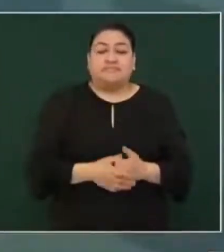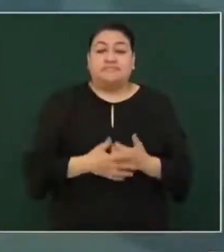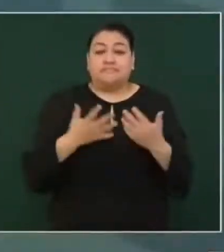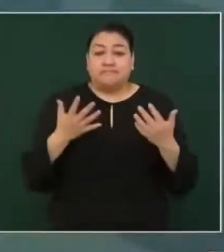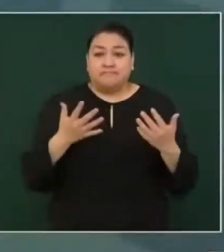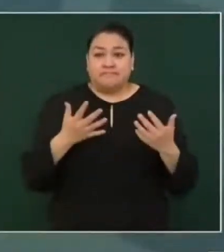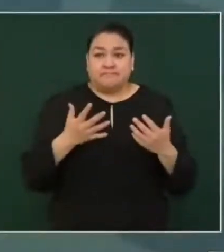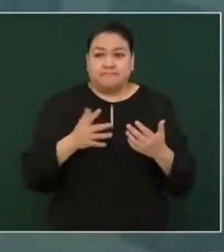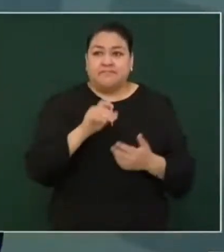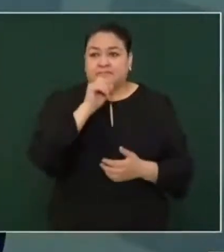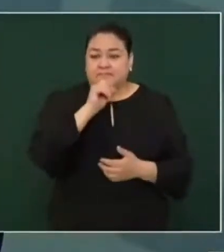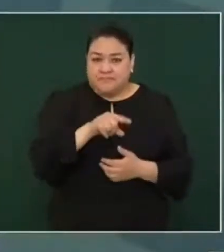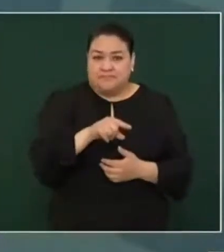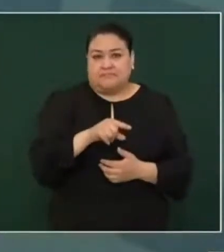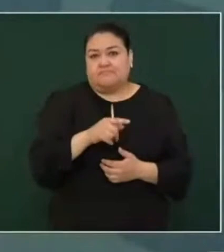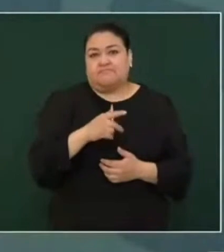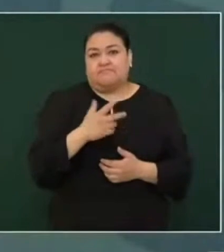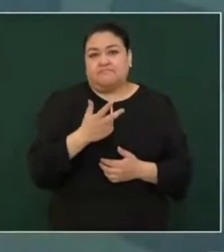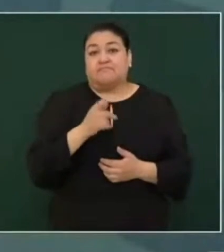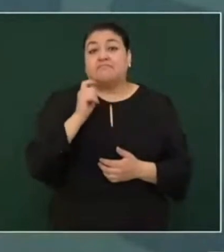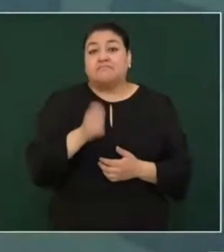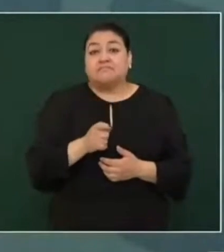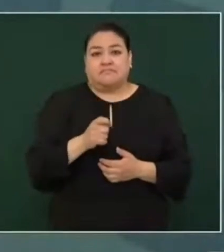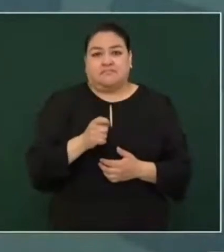Entonces, nosotros